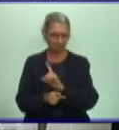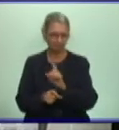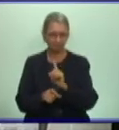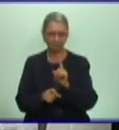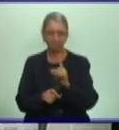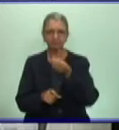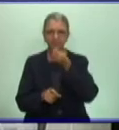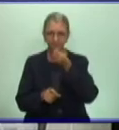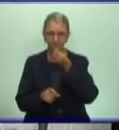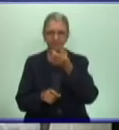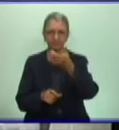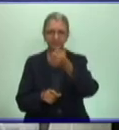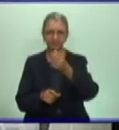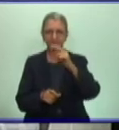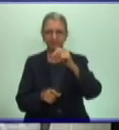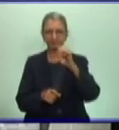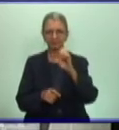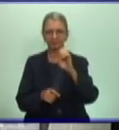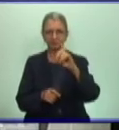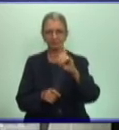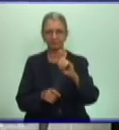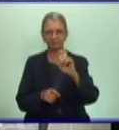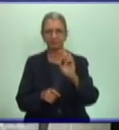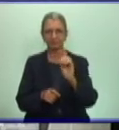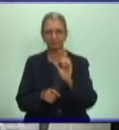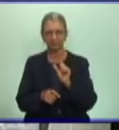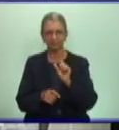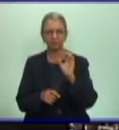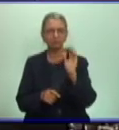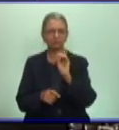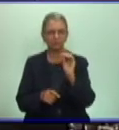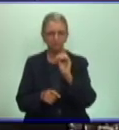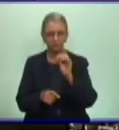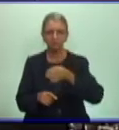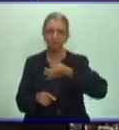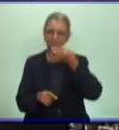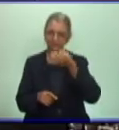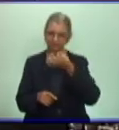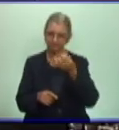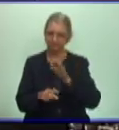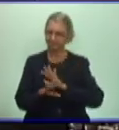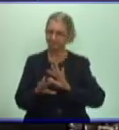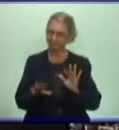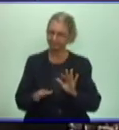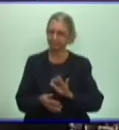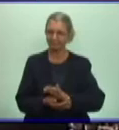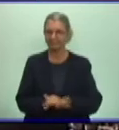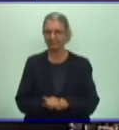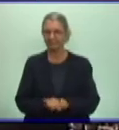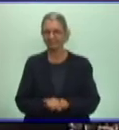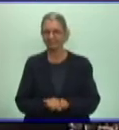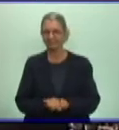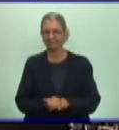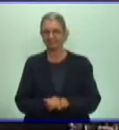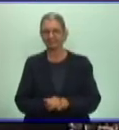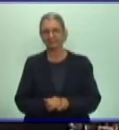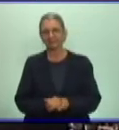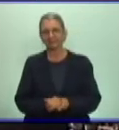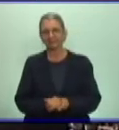de los anexos o puede formar parte de la argumentación o ampliar. Incluso conoce un poquito más La Habana, ¿no? Un poco más el local. O su